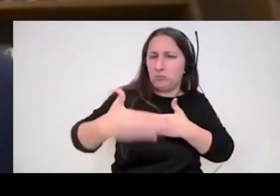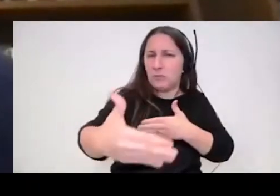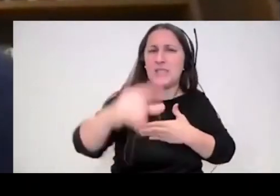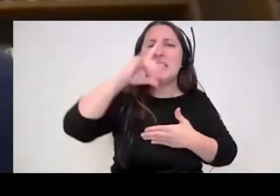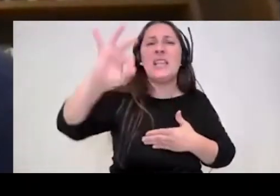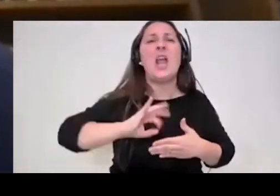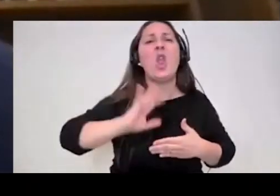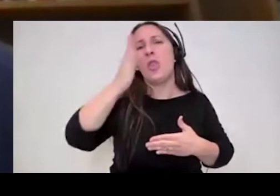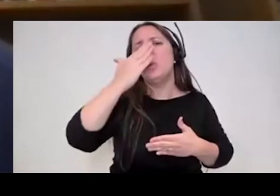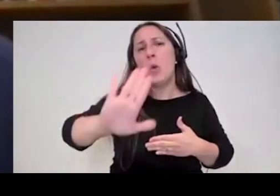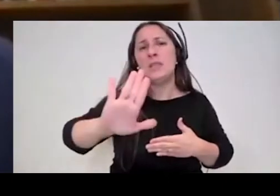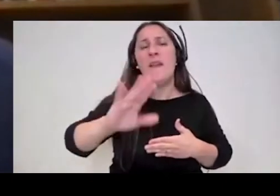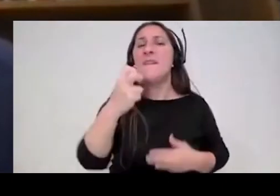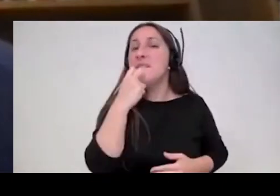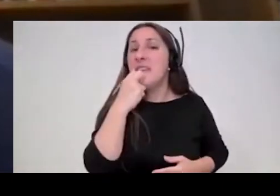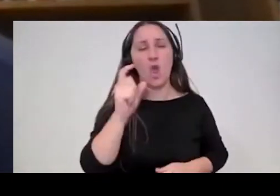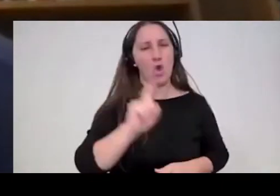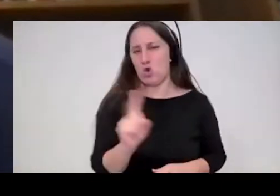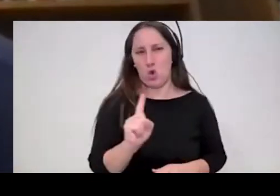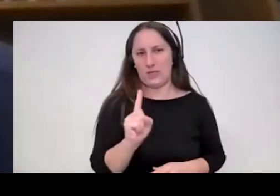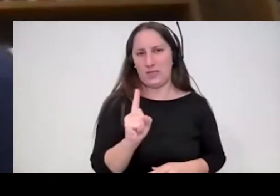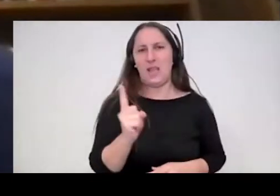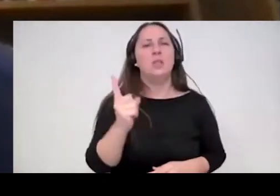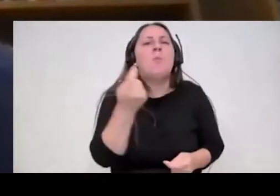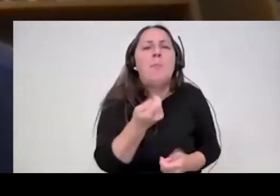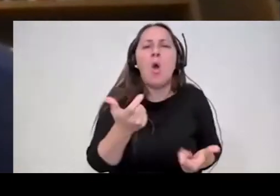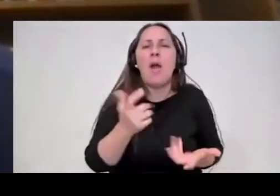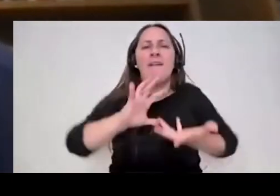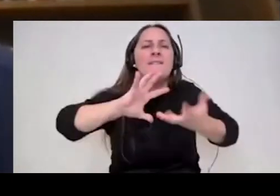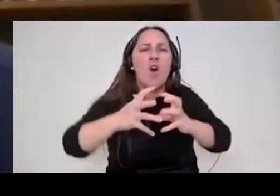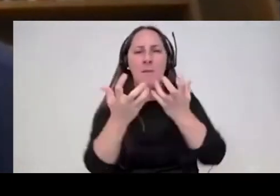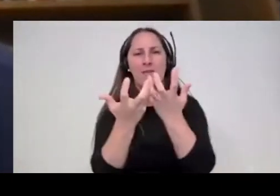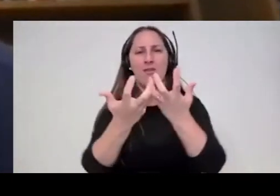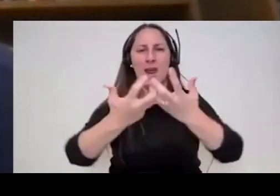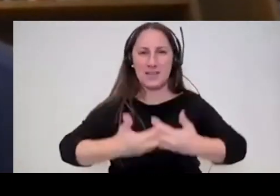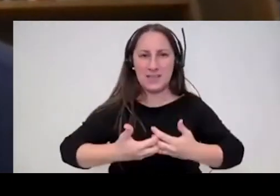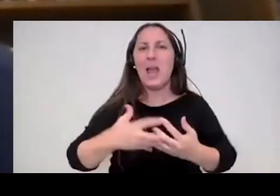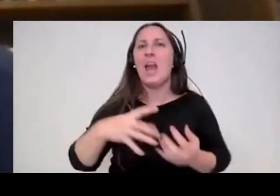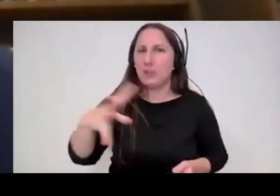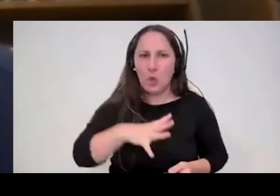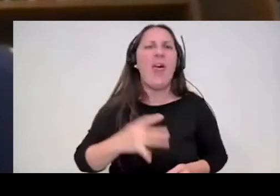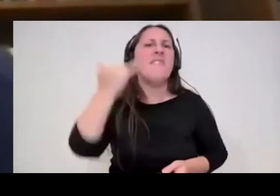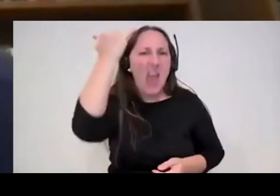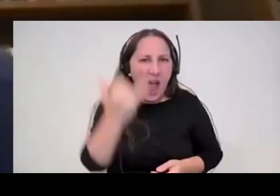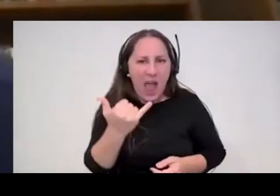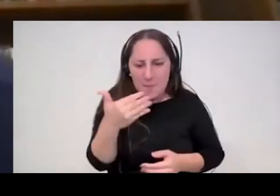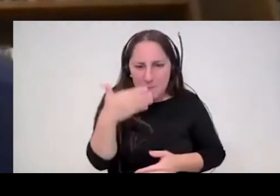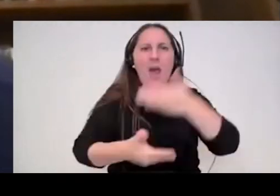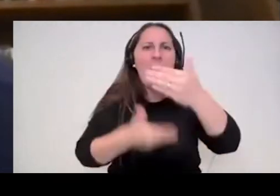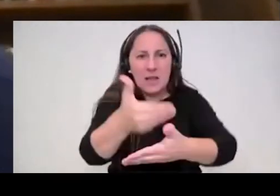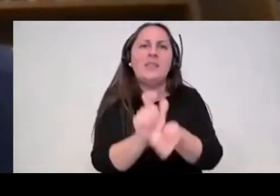viejo. Es una de las pocas formas de organización que nos queda en pie para llevar adelante transformaciones en